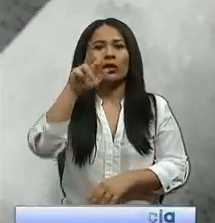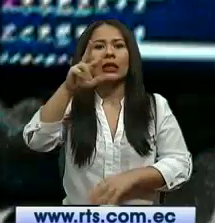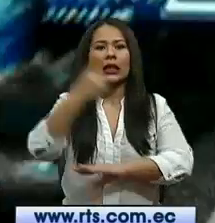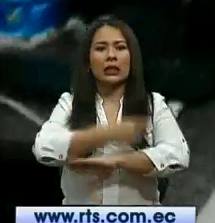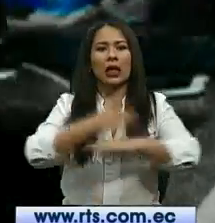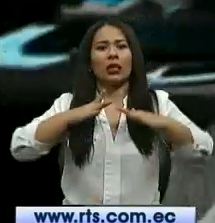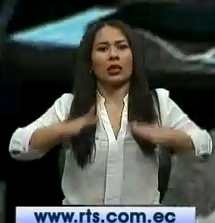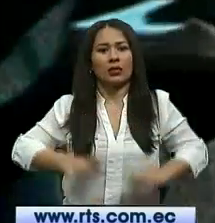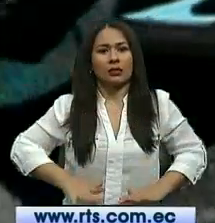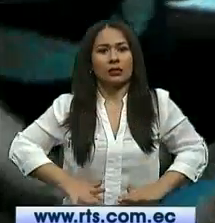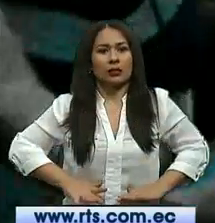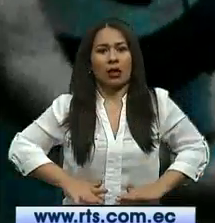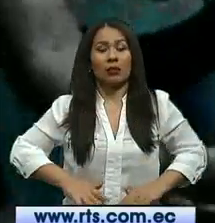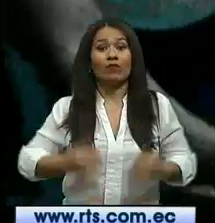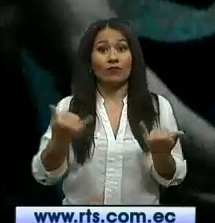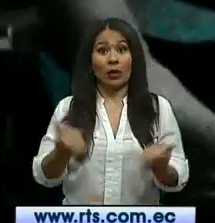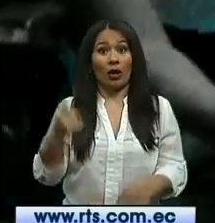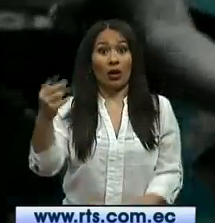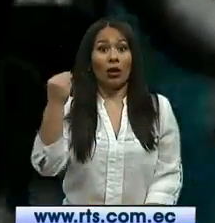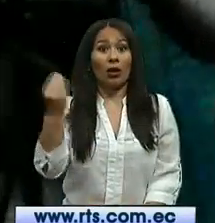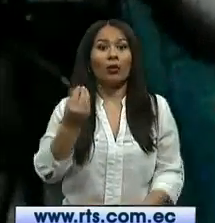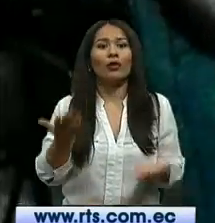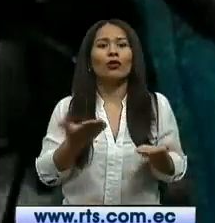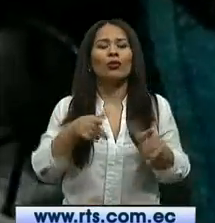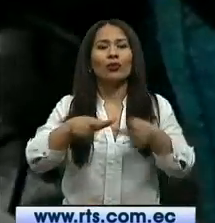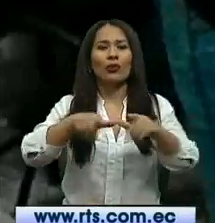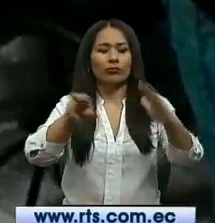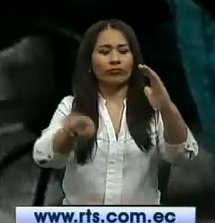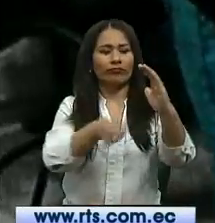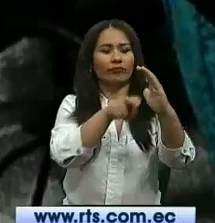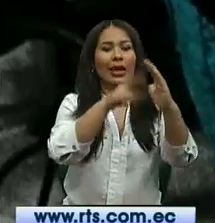contravención. Actualmente la joven se encuentra en una casa hogar